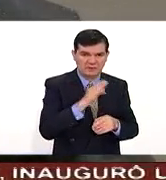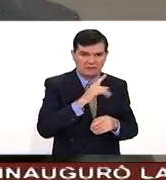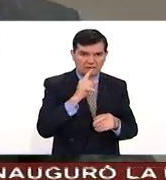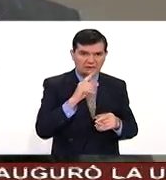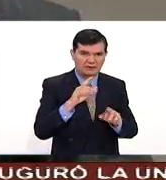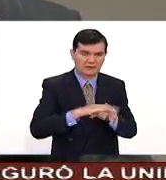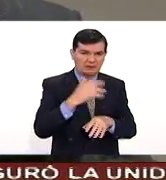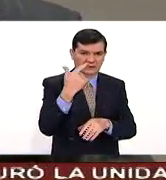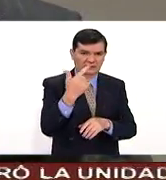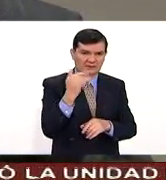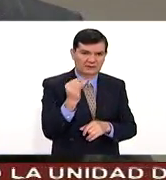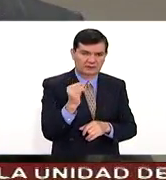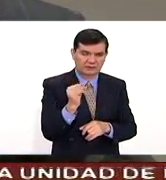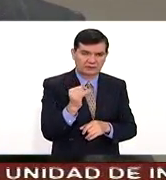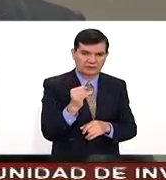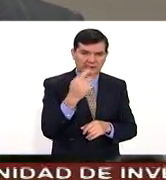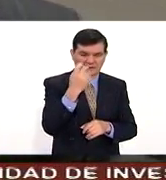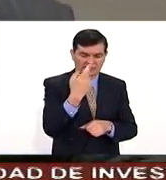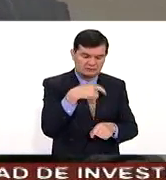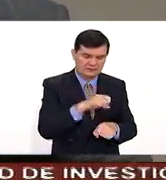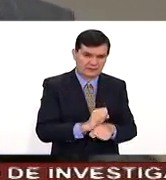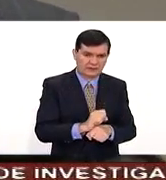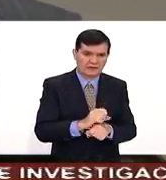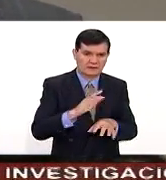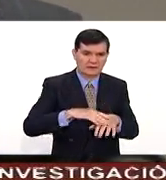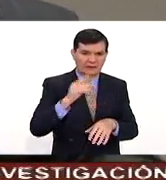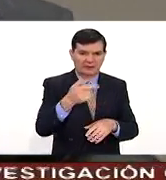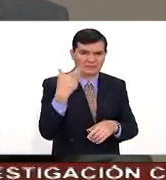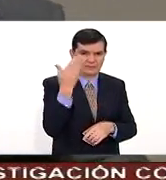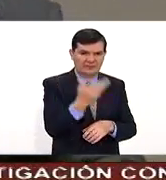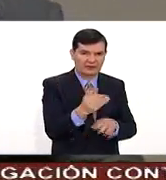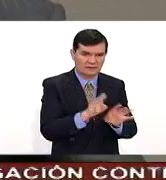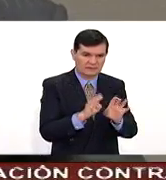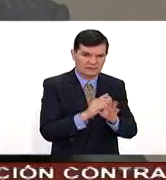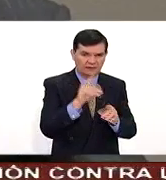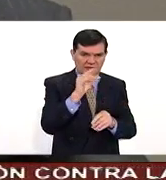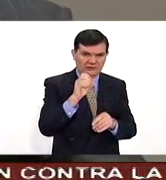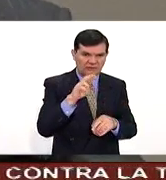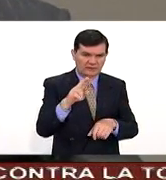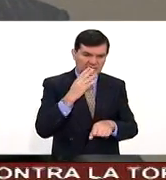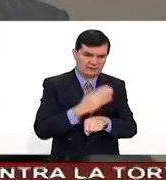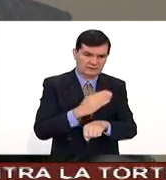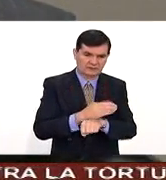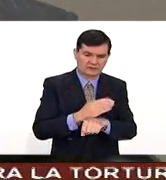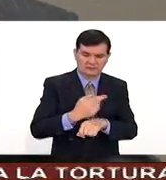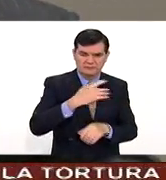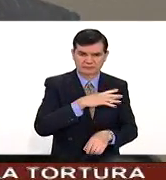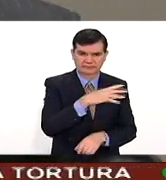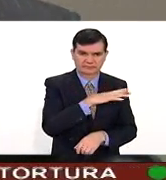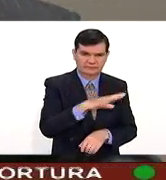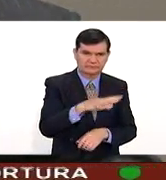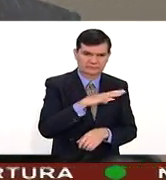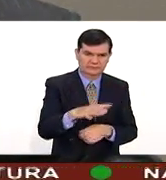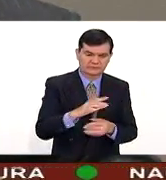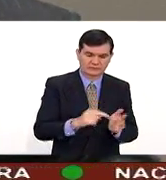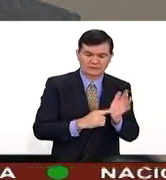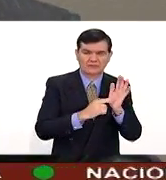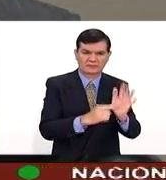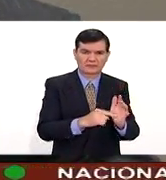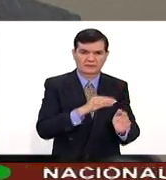del 7 de junio. Esta semana, la petición de consignar a Escobar y Vega fue rechazada ya, lo que le